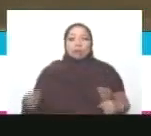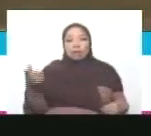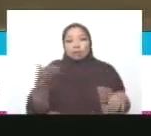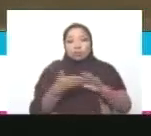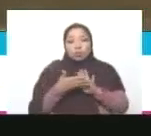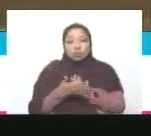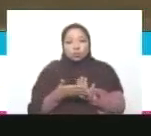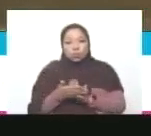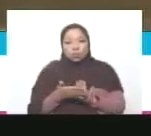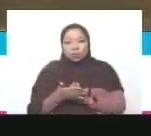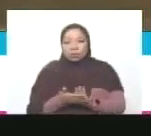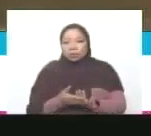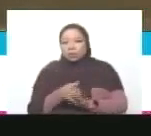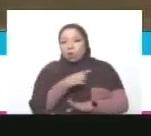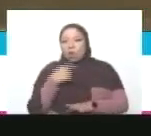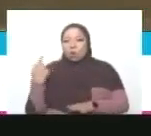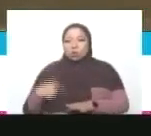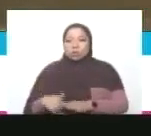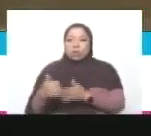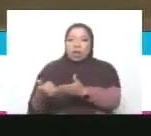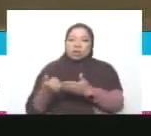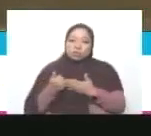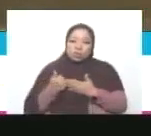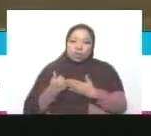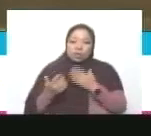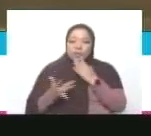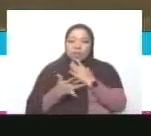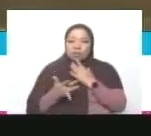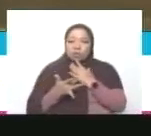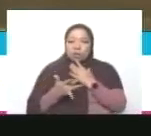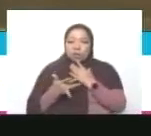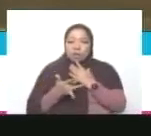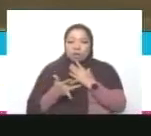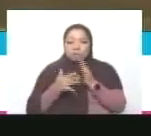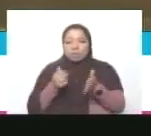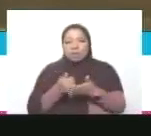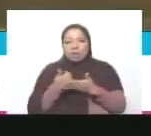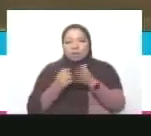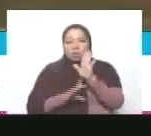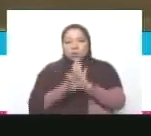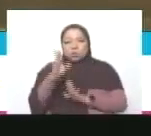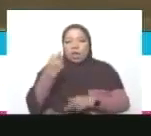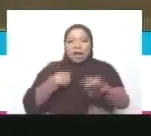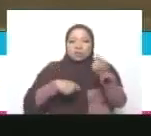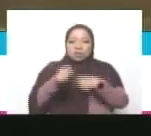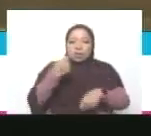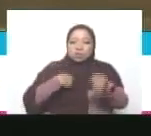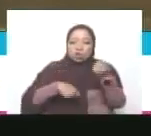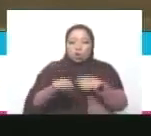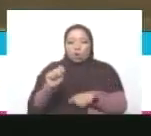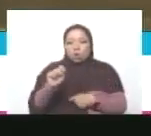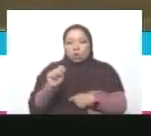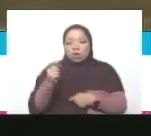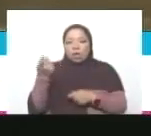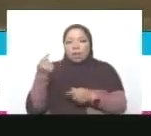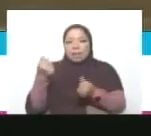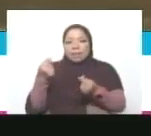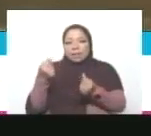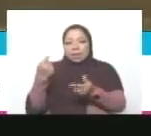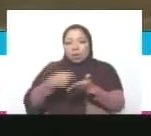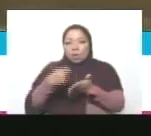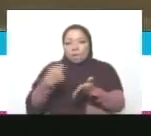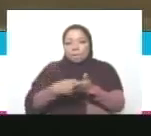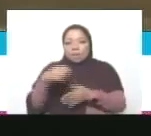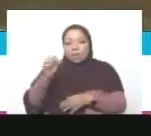¿eh? Con los chinos, conseguir la tecnología, la asociación, la inversión. A